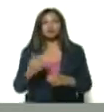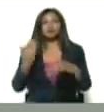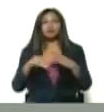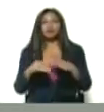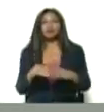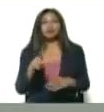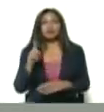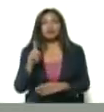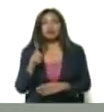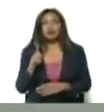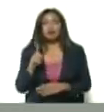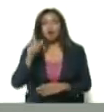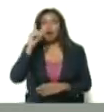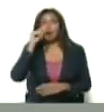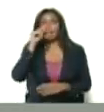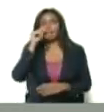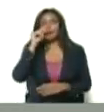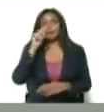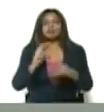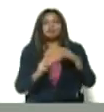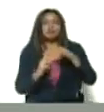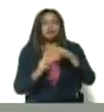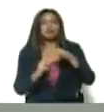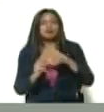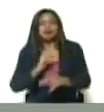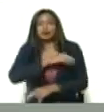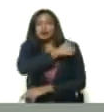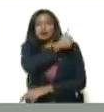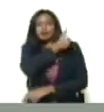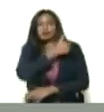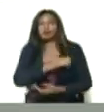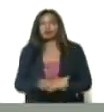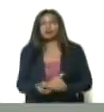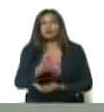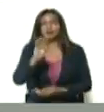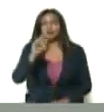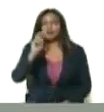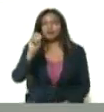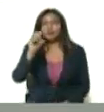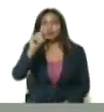Freddy Bernal, mandé al jefe de